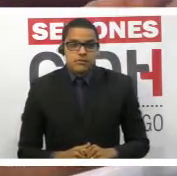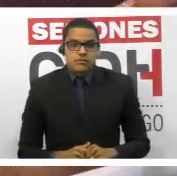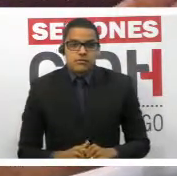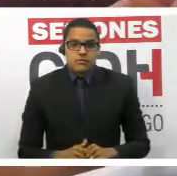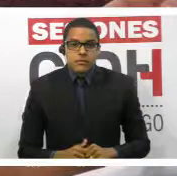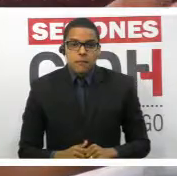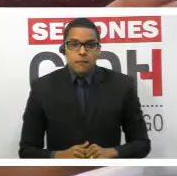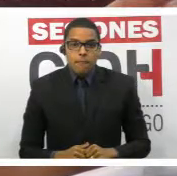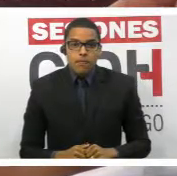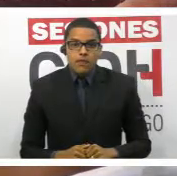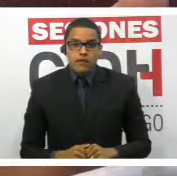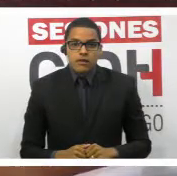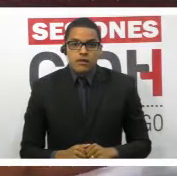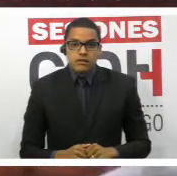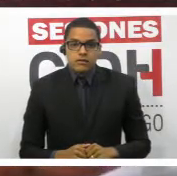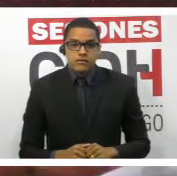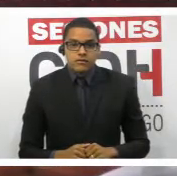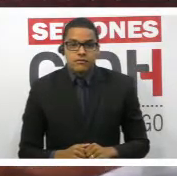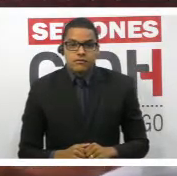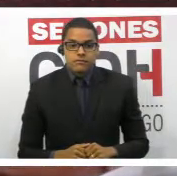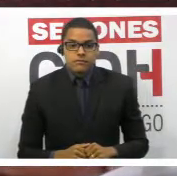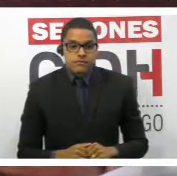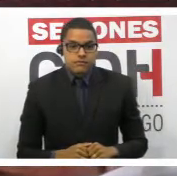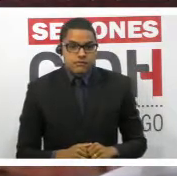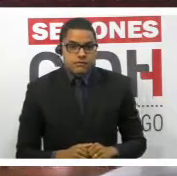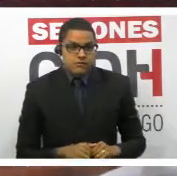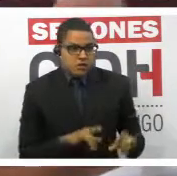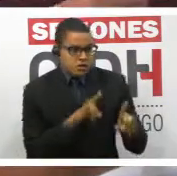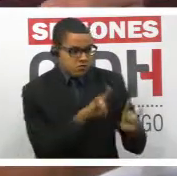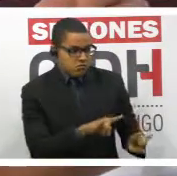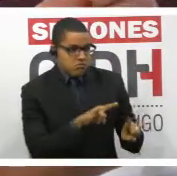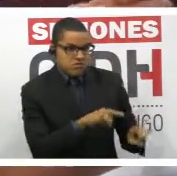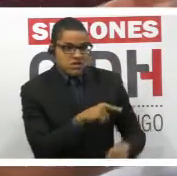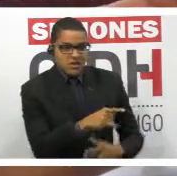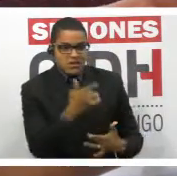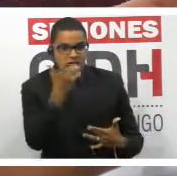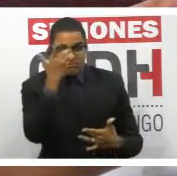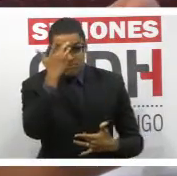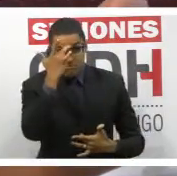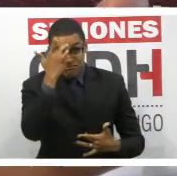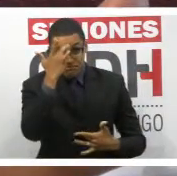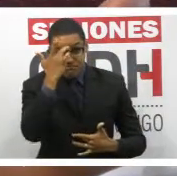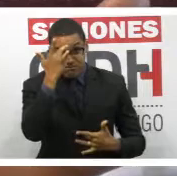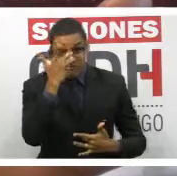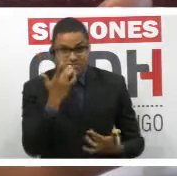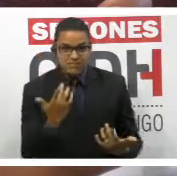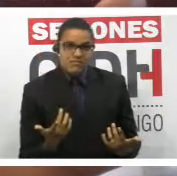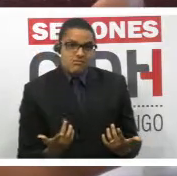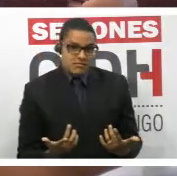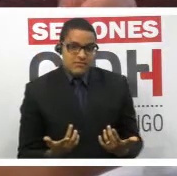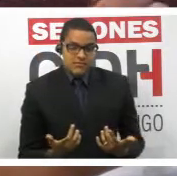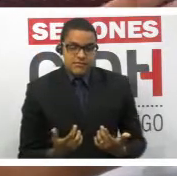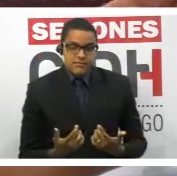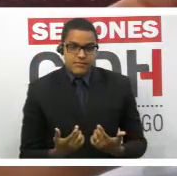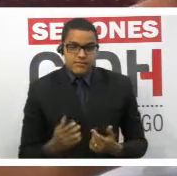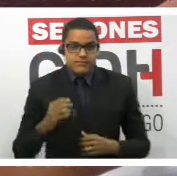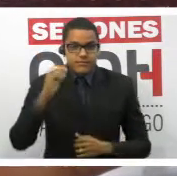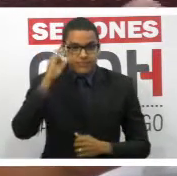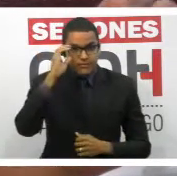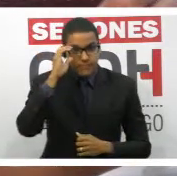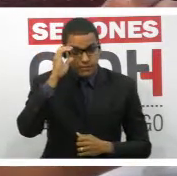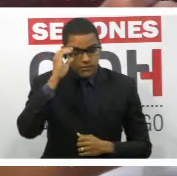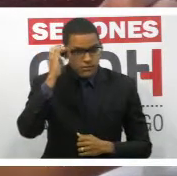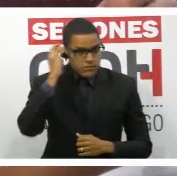la discriminación en acceso a la salud aunque la constitución política de la república y demás legislación en